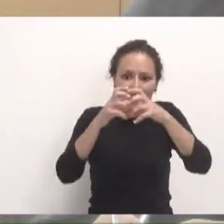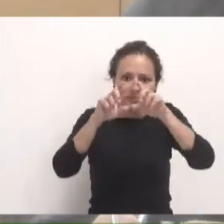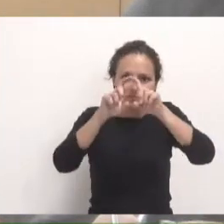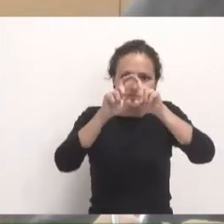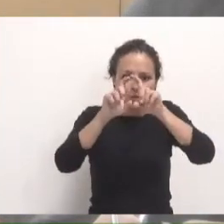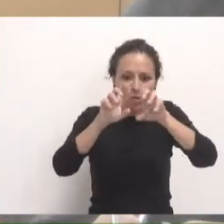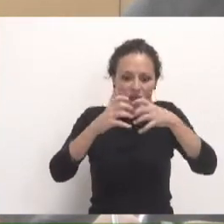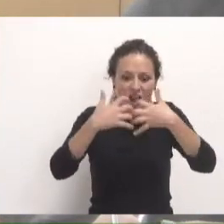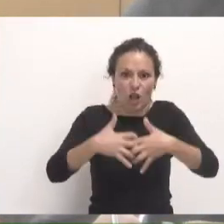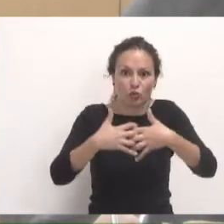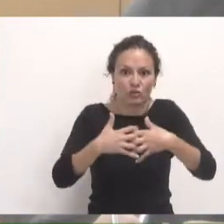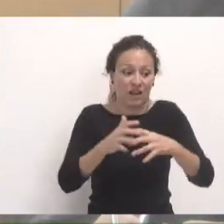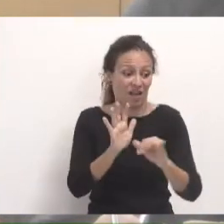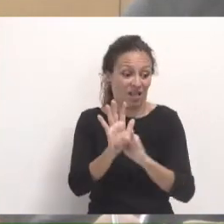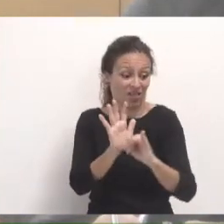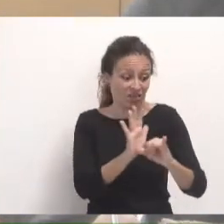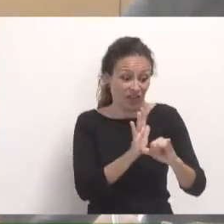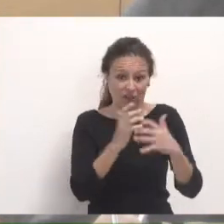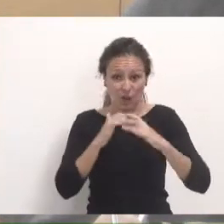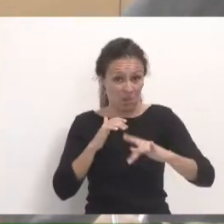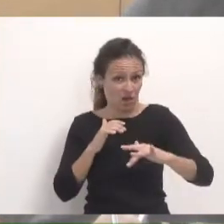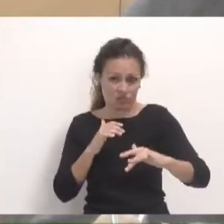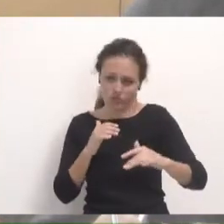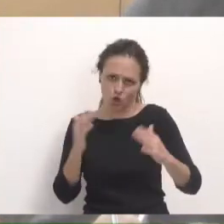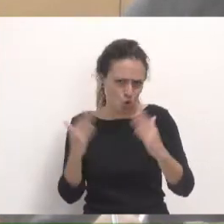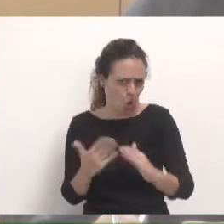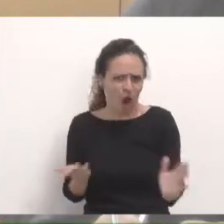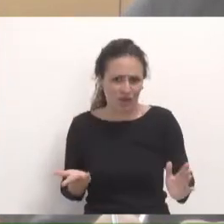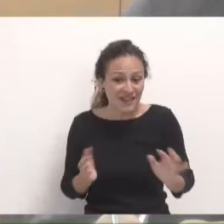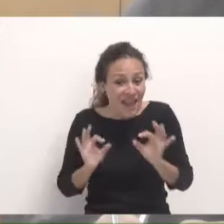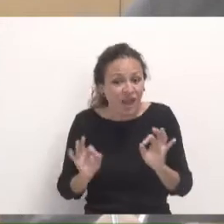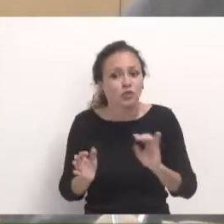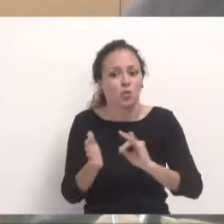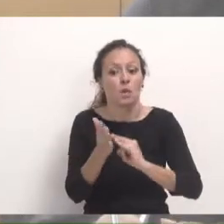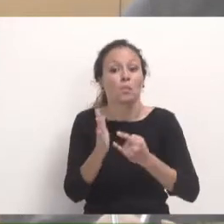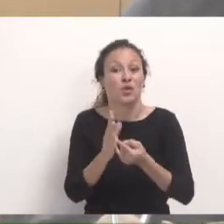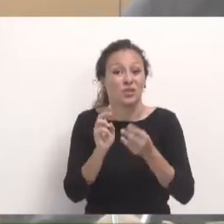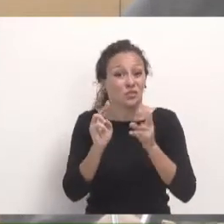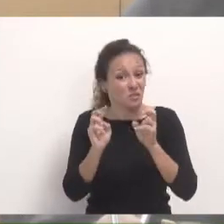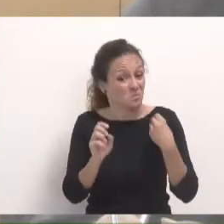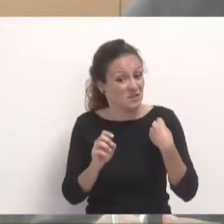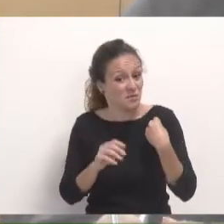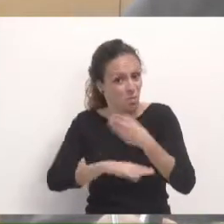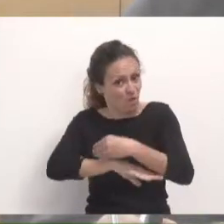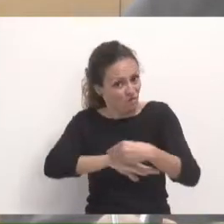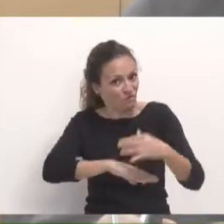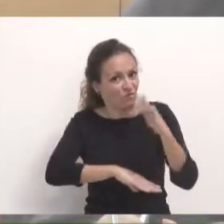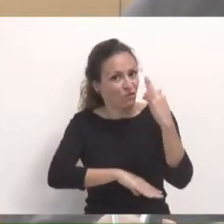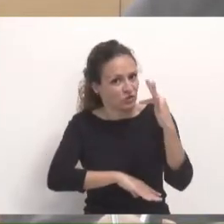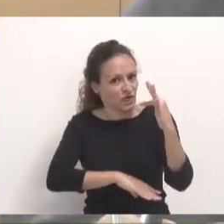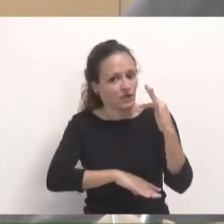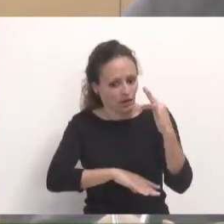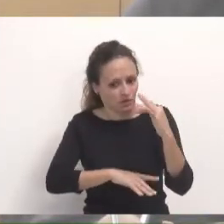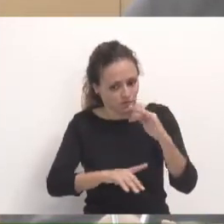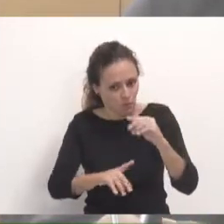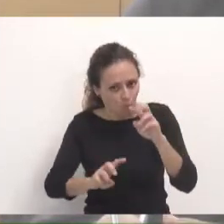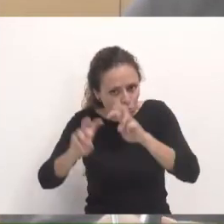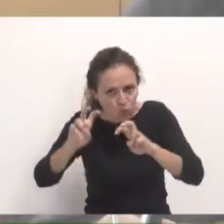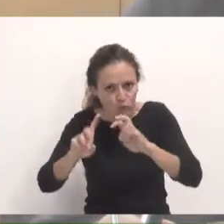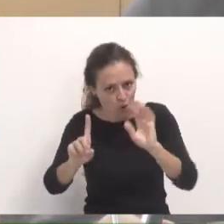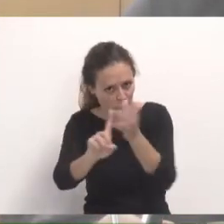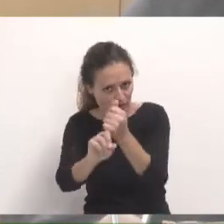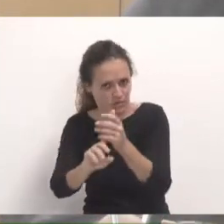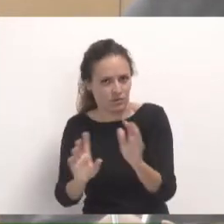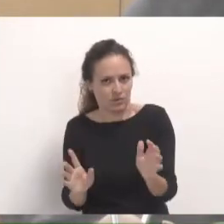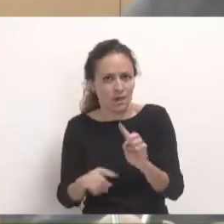industriales pegados al mar. Eso es lo que se está intentando con este proyecto de OCE de Fonsalía. Y las zonas mixtas,